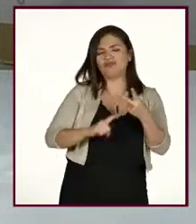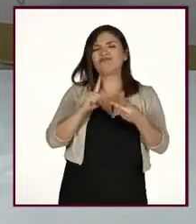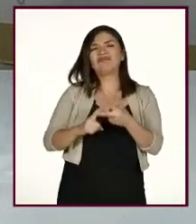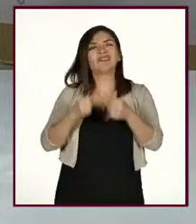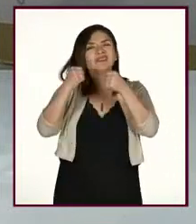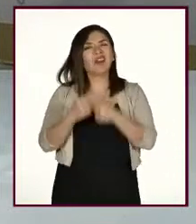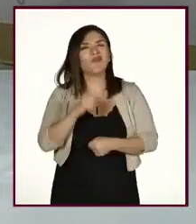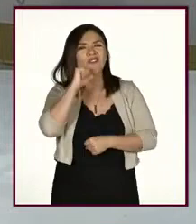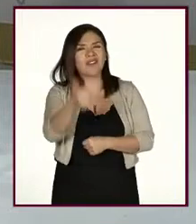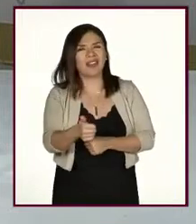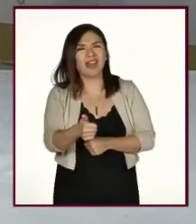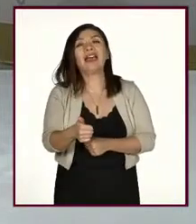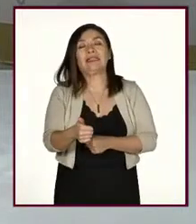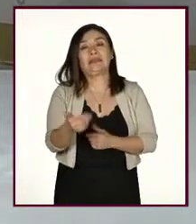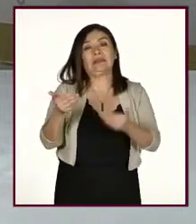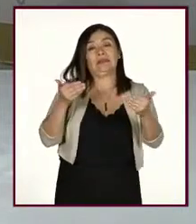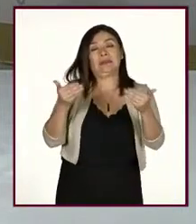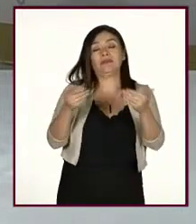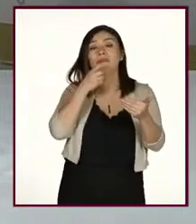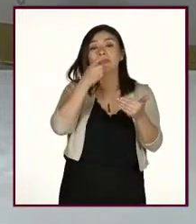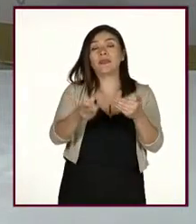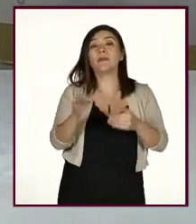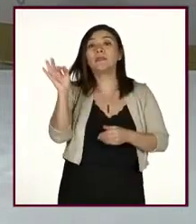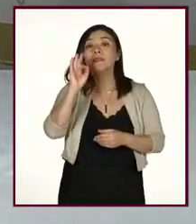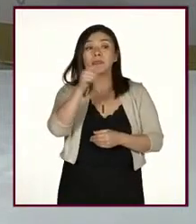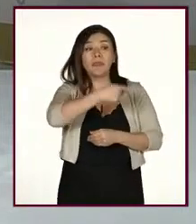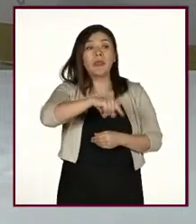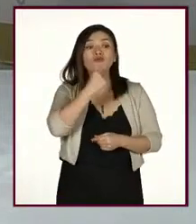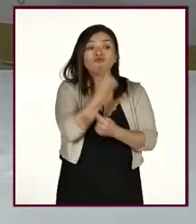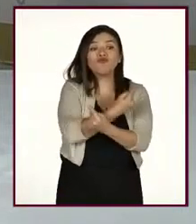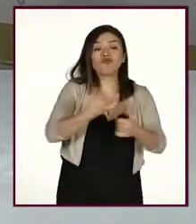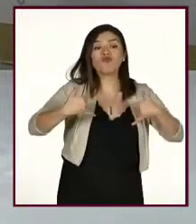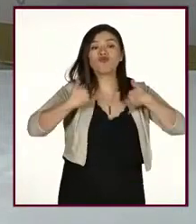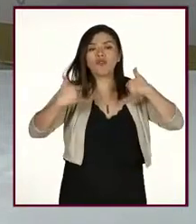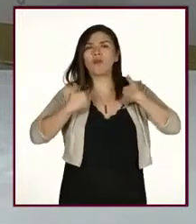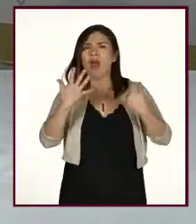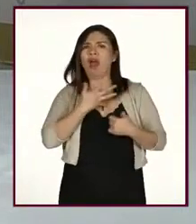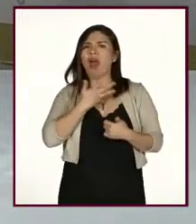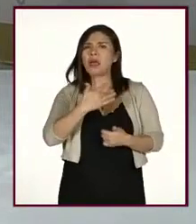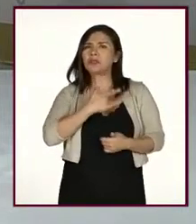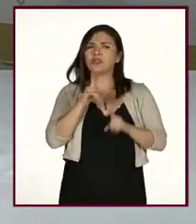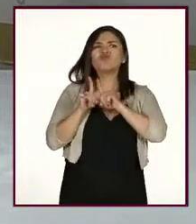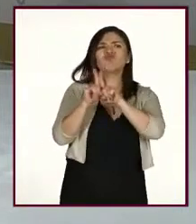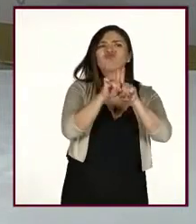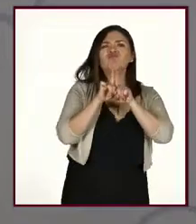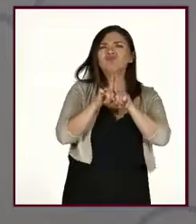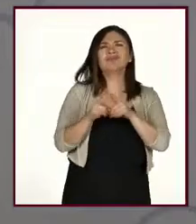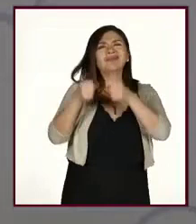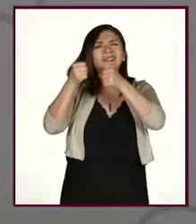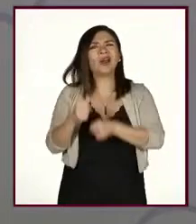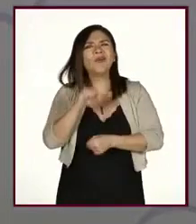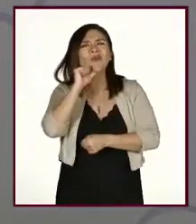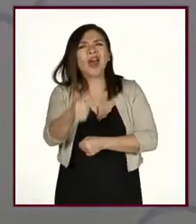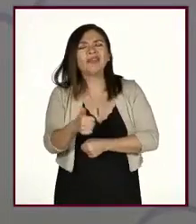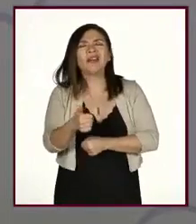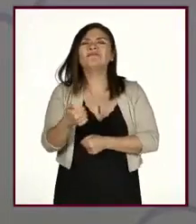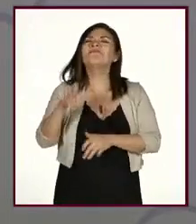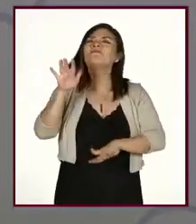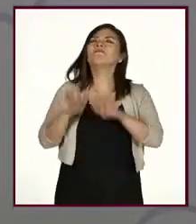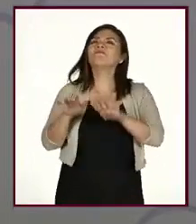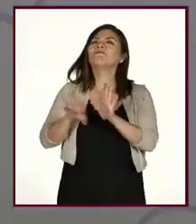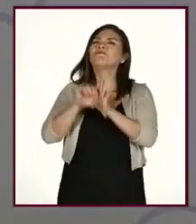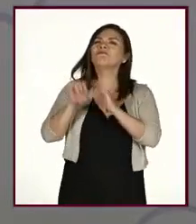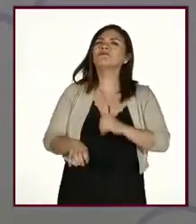inseguro. Entonces, Bowlby menciona que los chicos, los niños que generaron un apego inseguro, que es de repente como